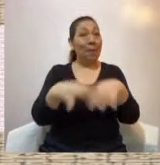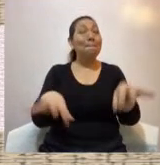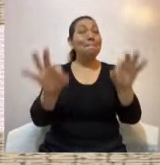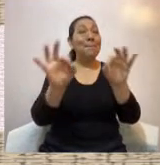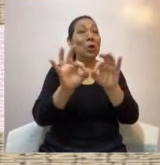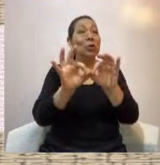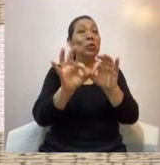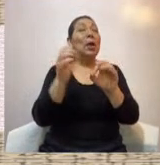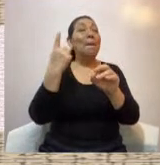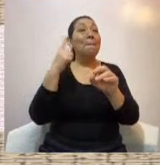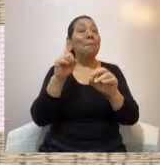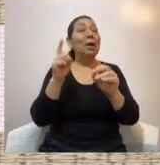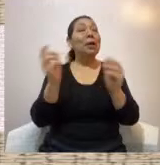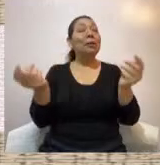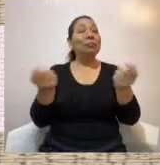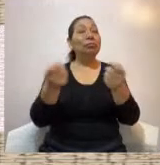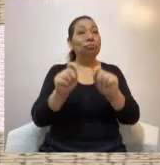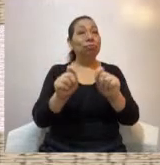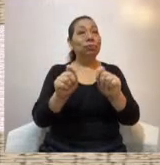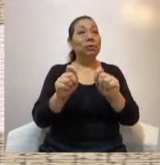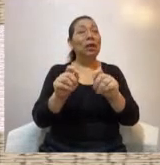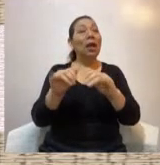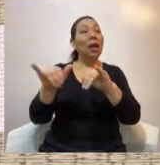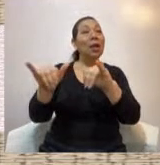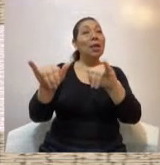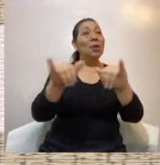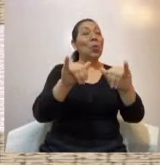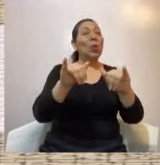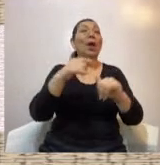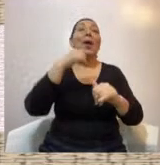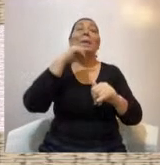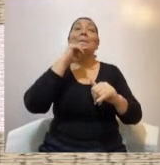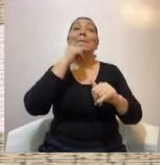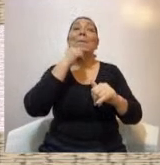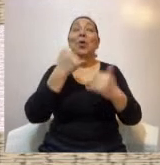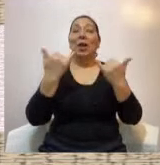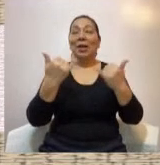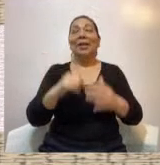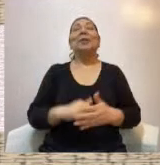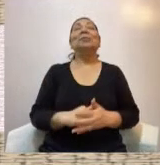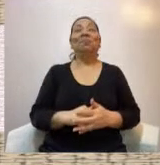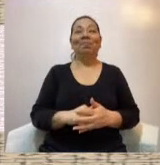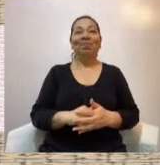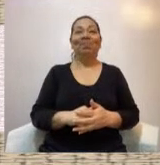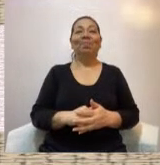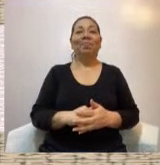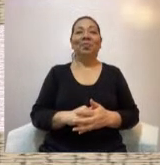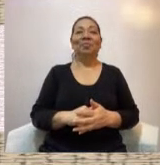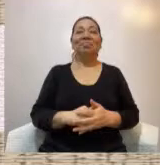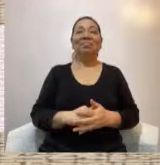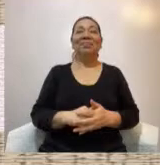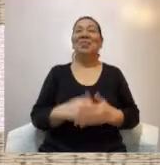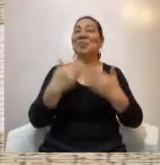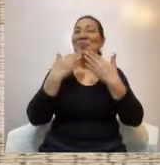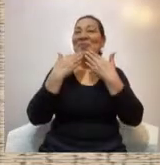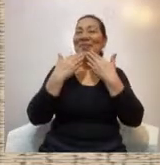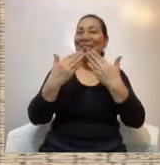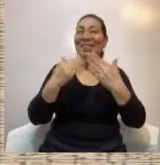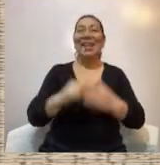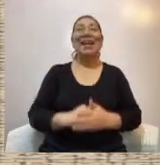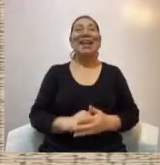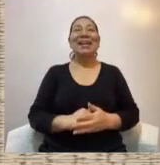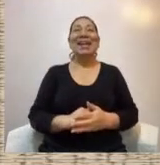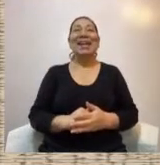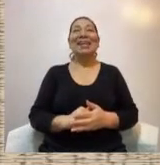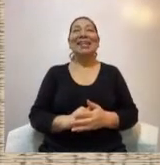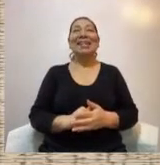la importancia para la construcción y el cierre de las brechas de igualdad de las mujeres en nuestro país. Bien,